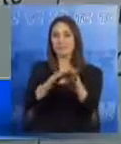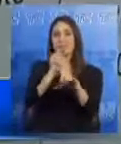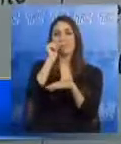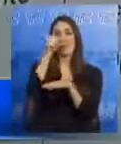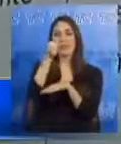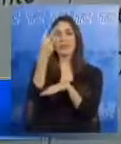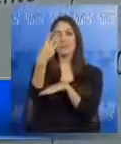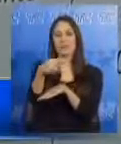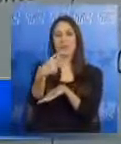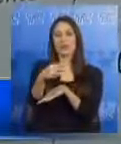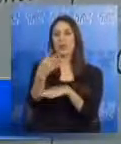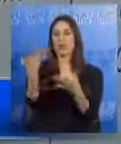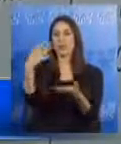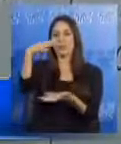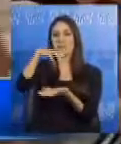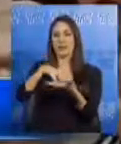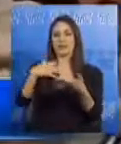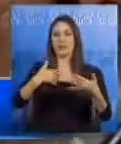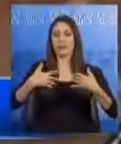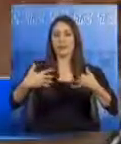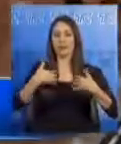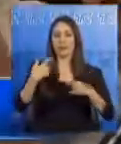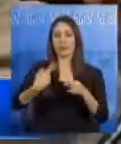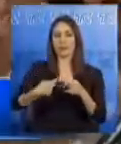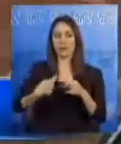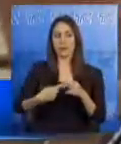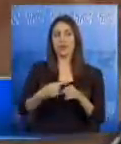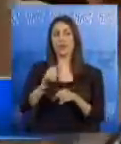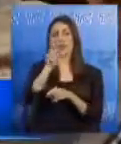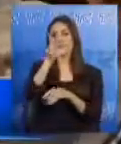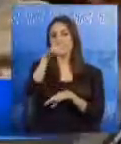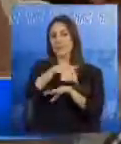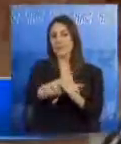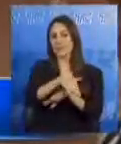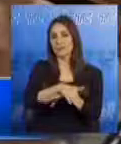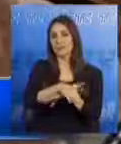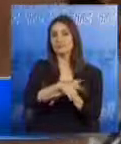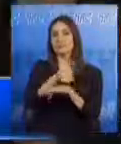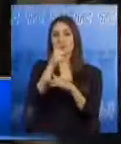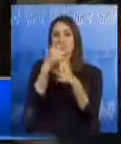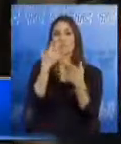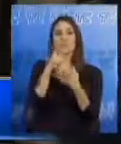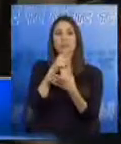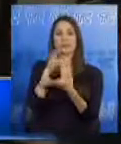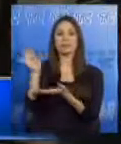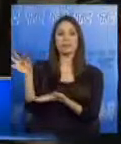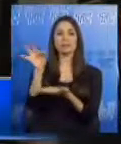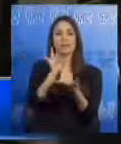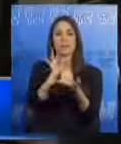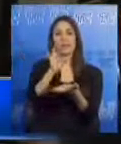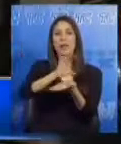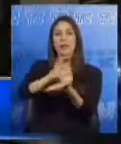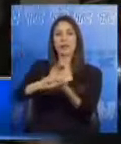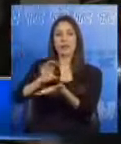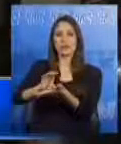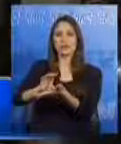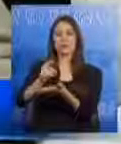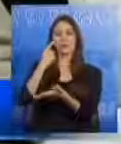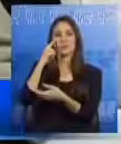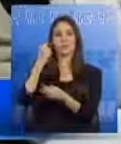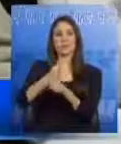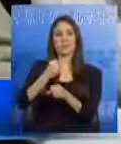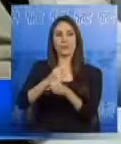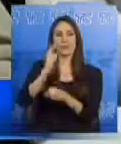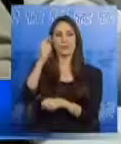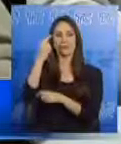mañana miércoles en la Plaza del Teatro de Quito a las 15 horas y busca impedir la postulación de candidatos a cargos públicos